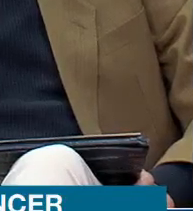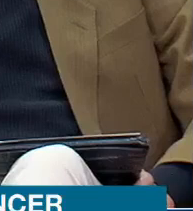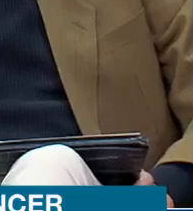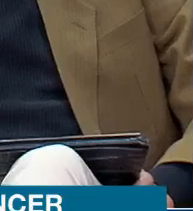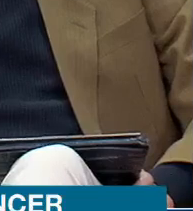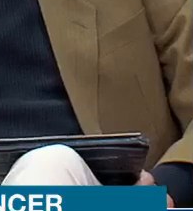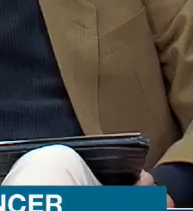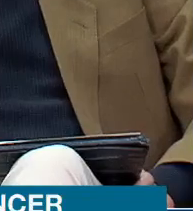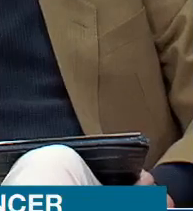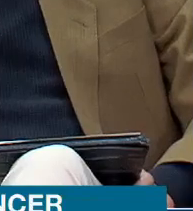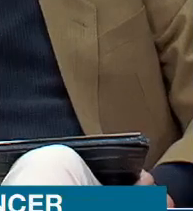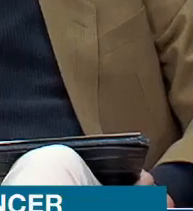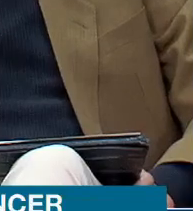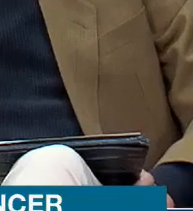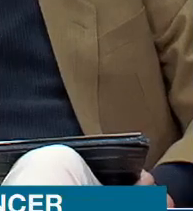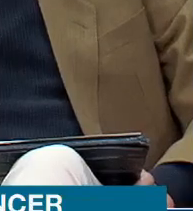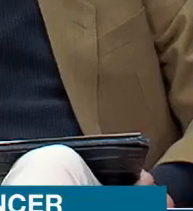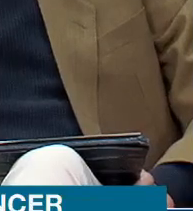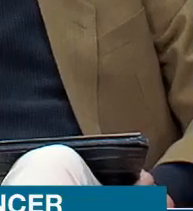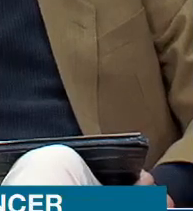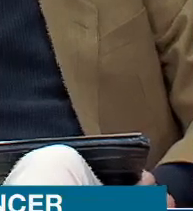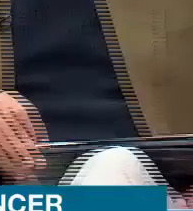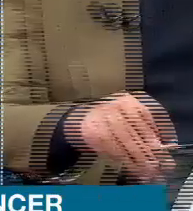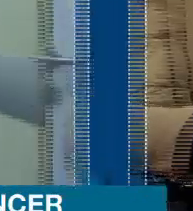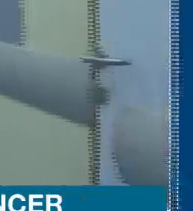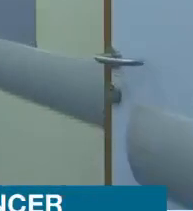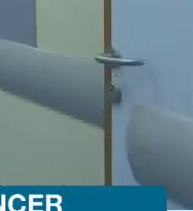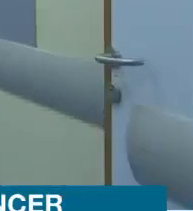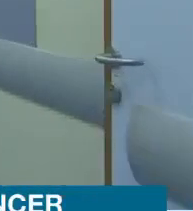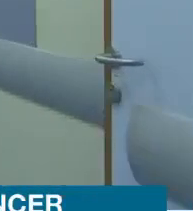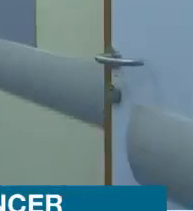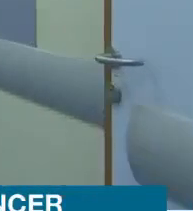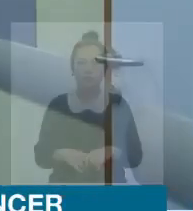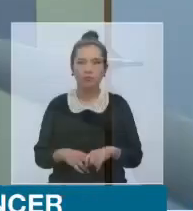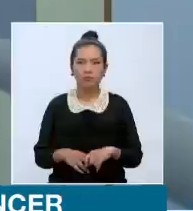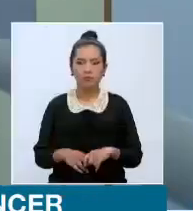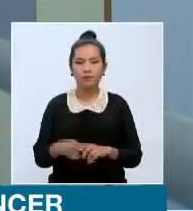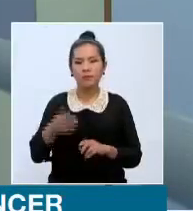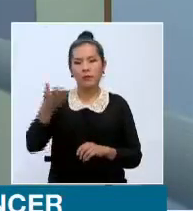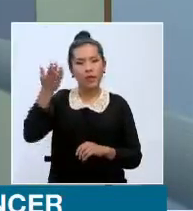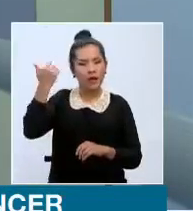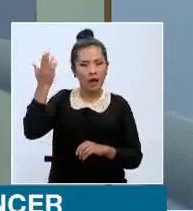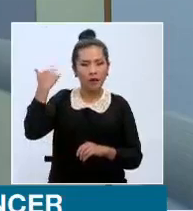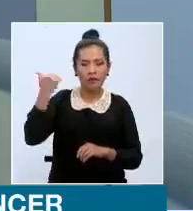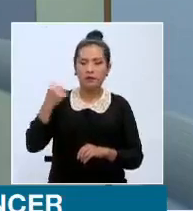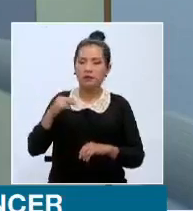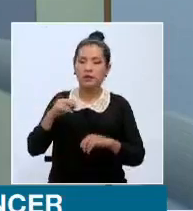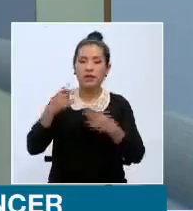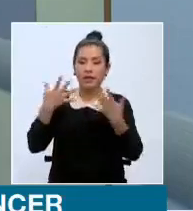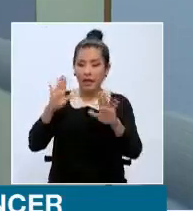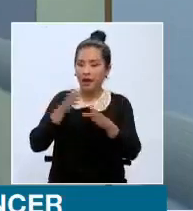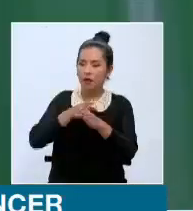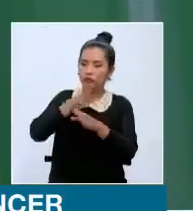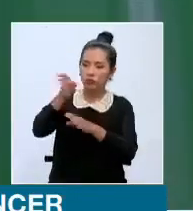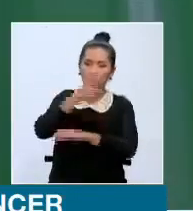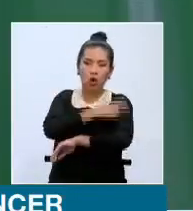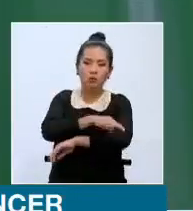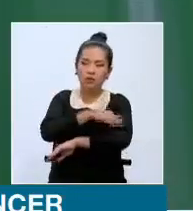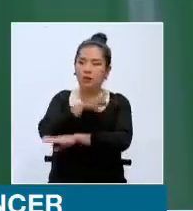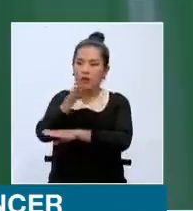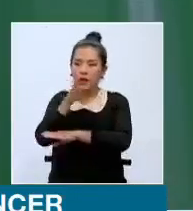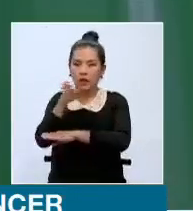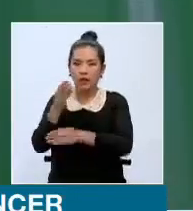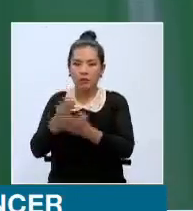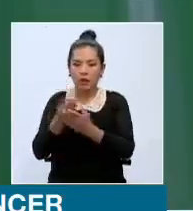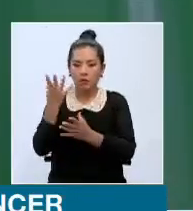abandonaban por el alto costo de las quimioterapias, de la radioterapia, de la braquiterapia. Es más, ni siquiera había, ¿no? Tenían